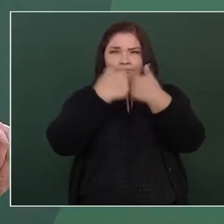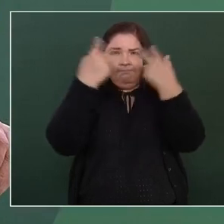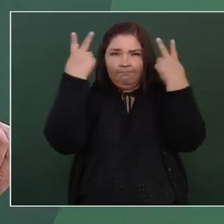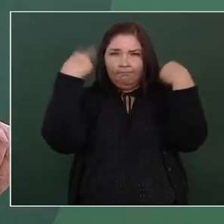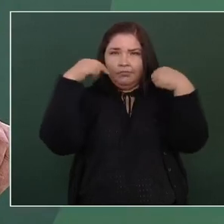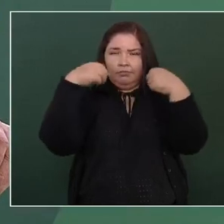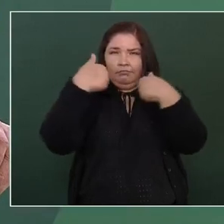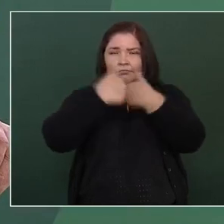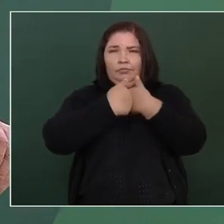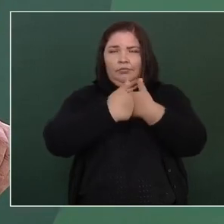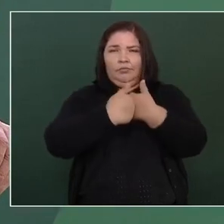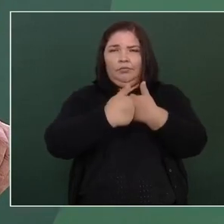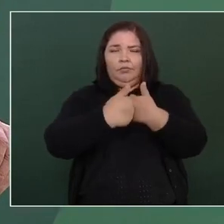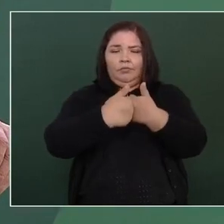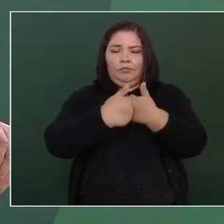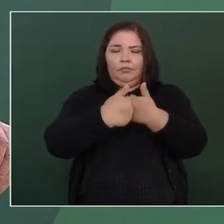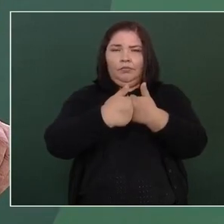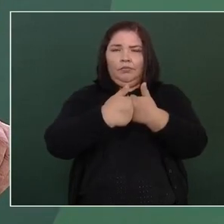pues